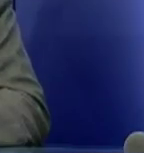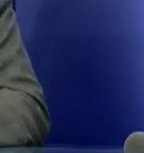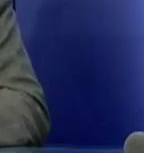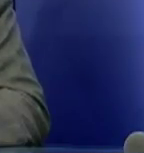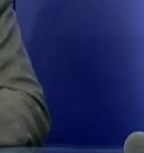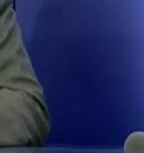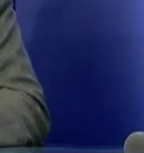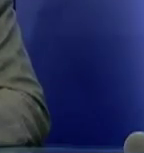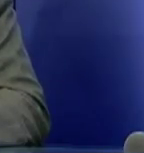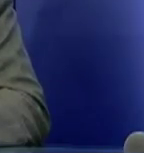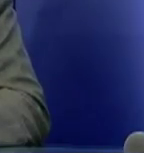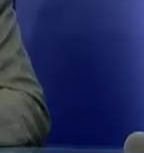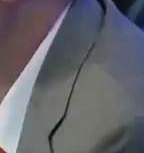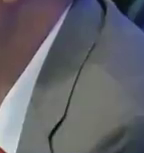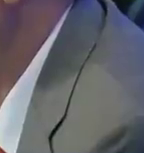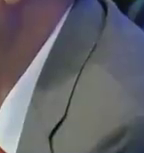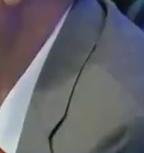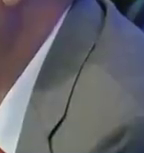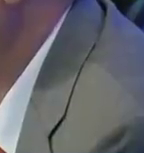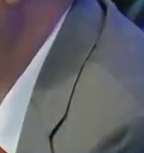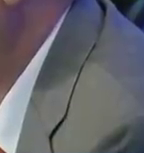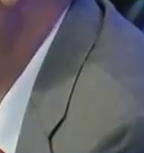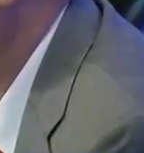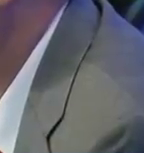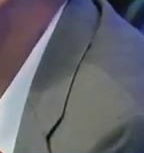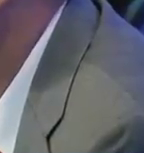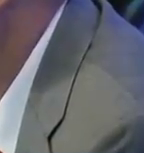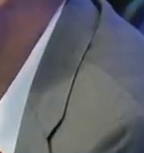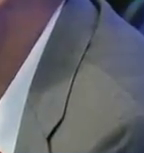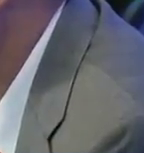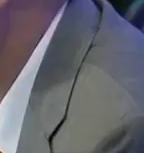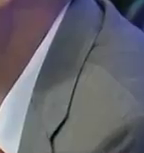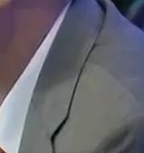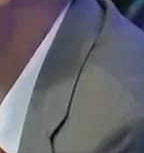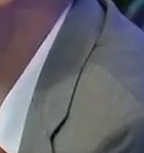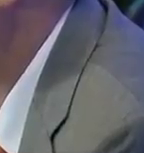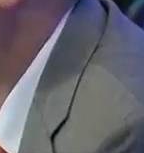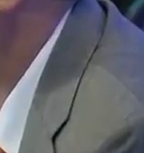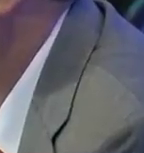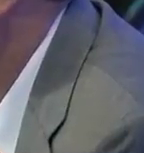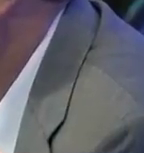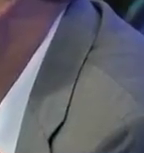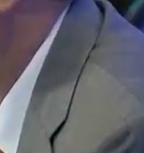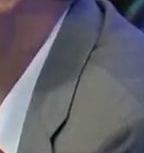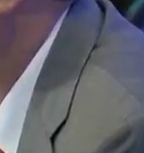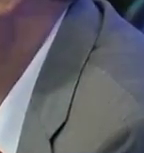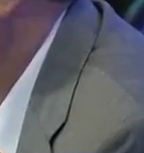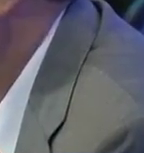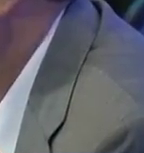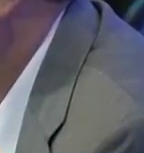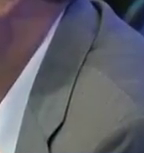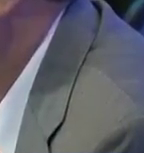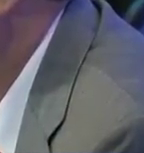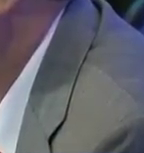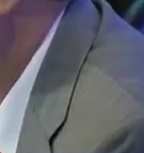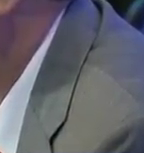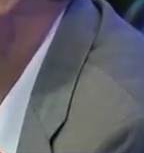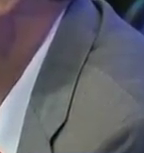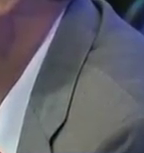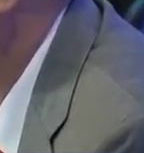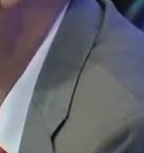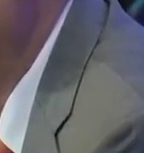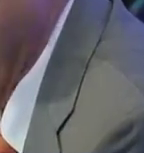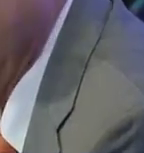Energía anteriormente, y en lo que corresponde a Petróleos Mexicanos, pues esto complementa su portafolio exploratorio,